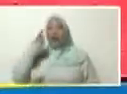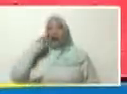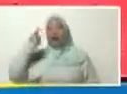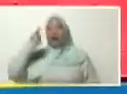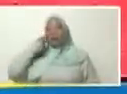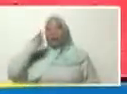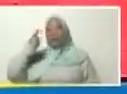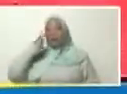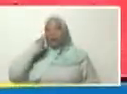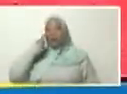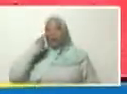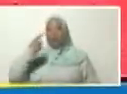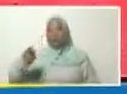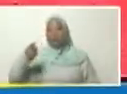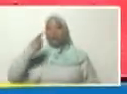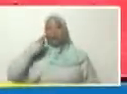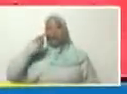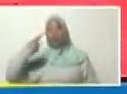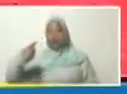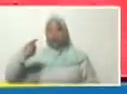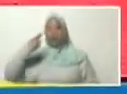¡Alerta! ¡Alerta!